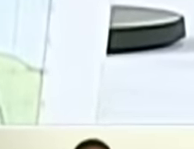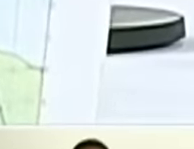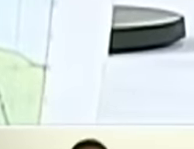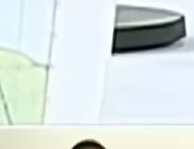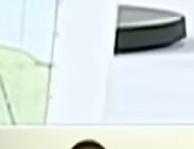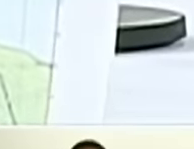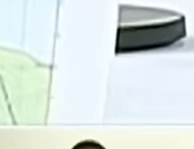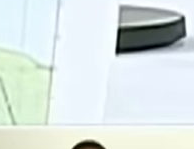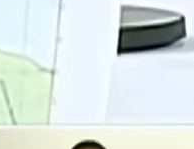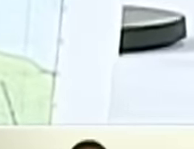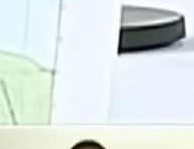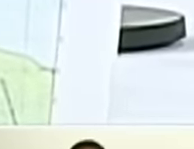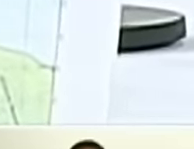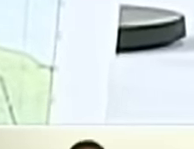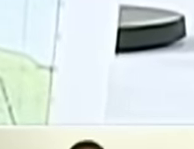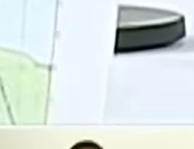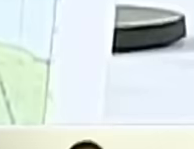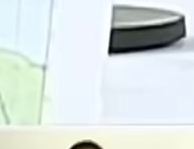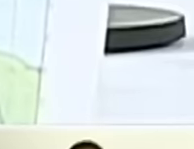el Esequibo,